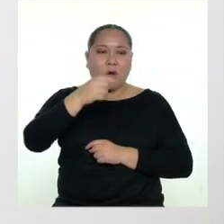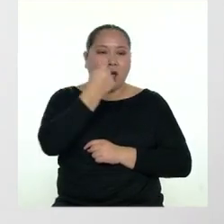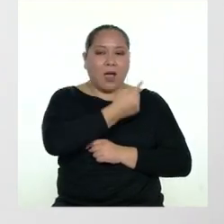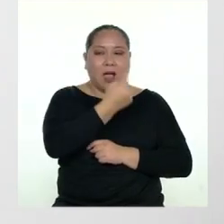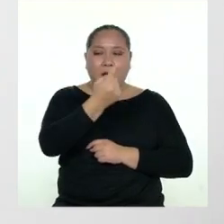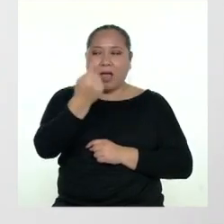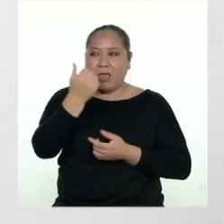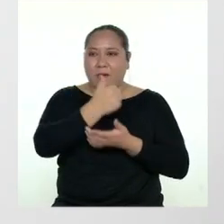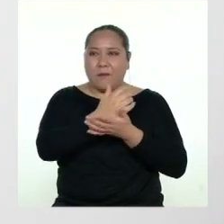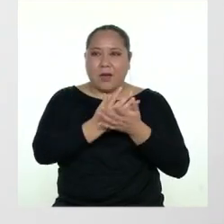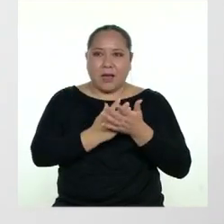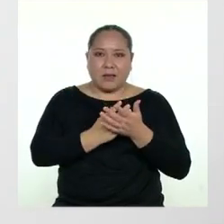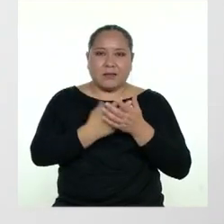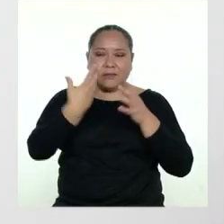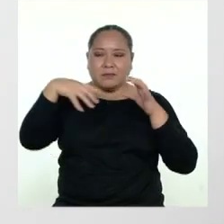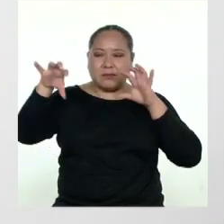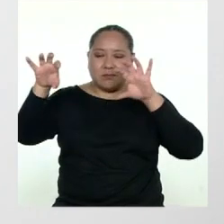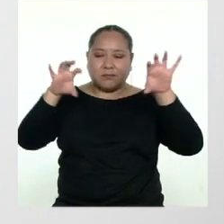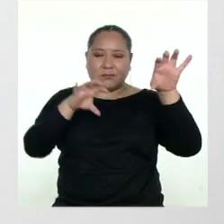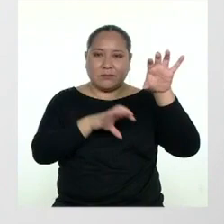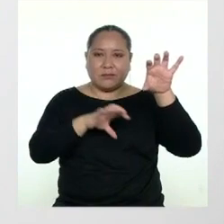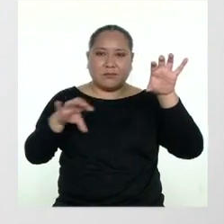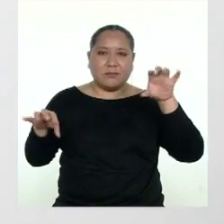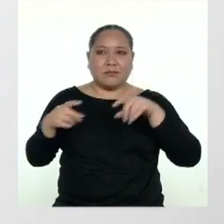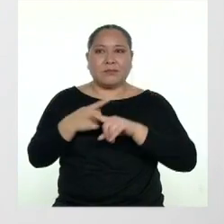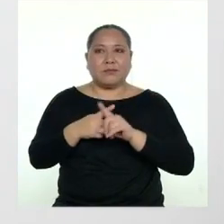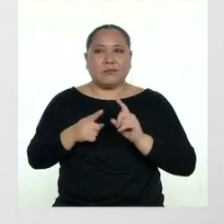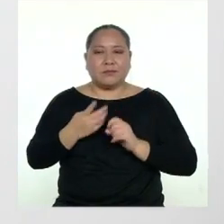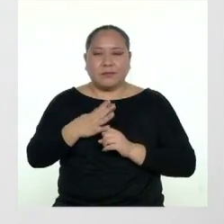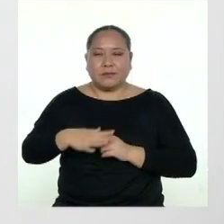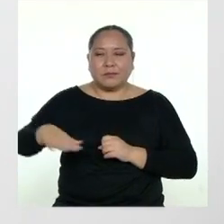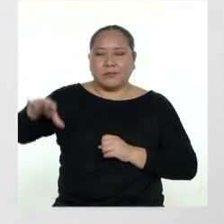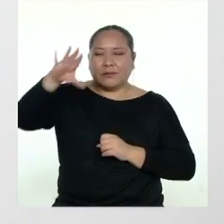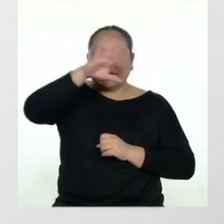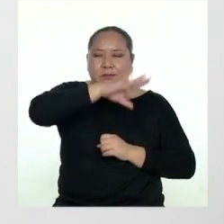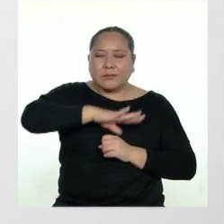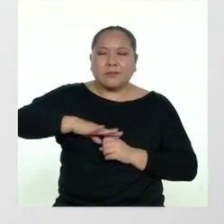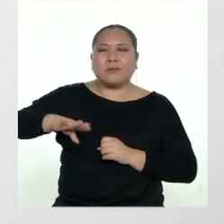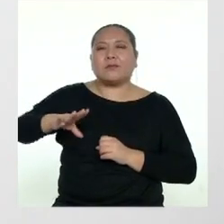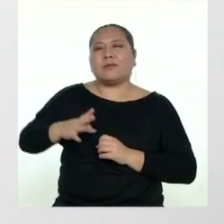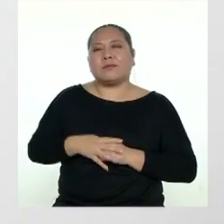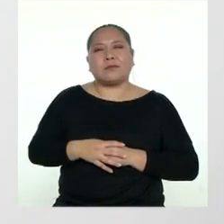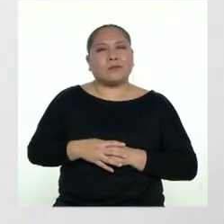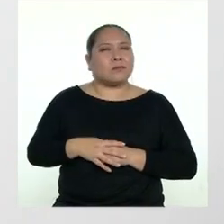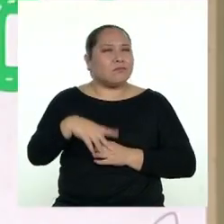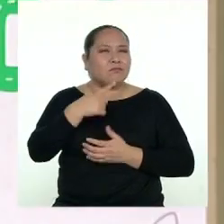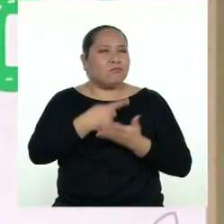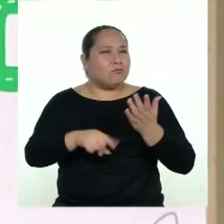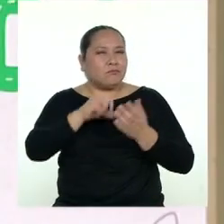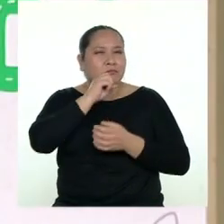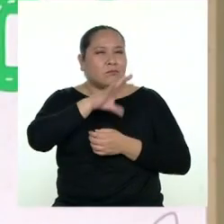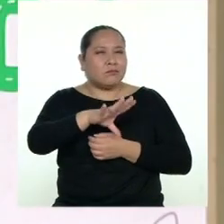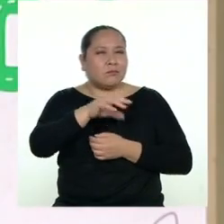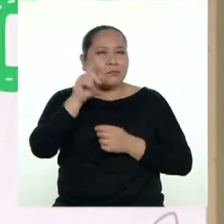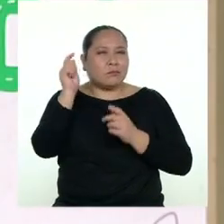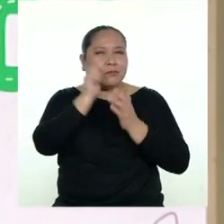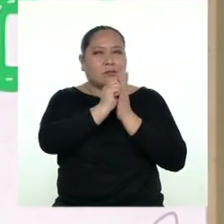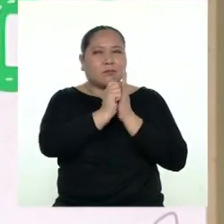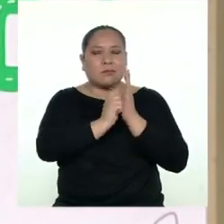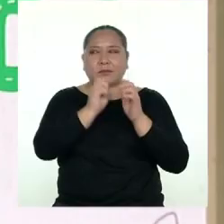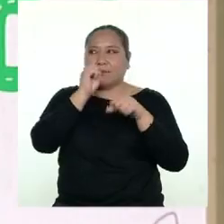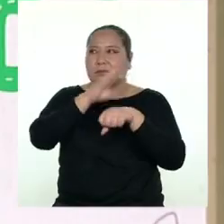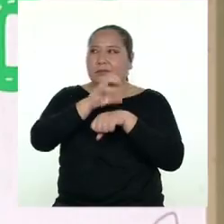puede funcionar de forma independiente. Pero si nos vamos a lo más general, ¿de qué trata el texto? Son